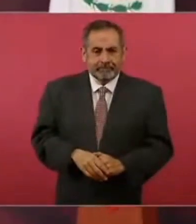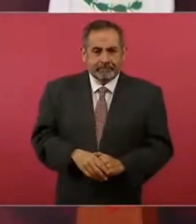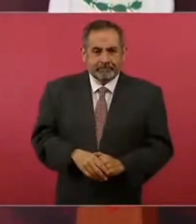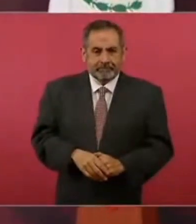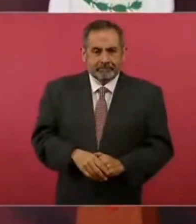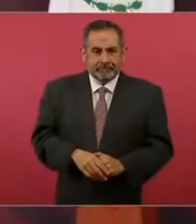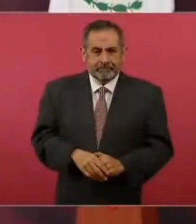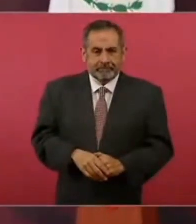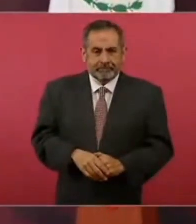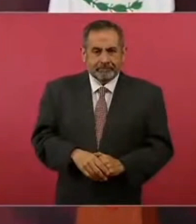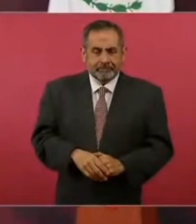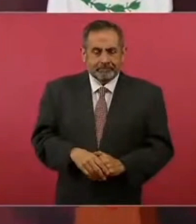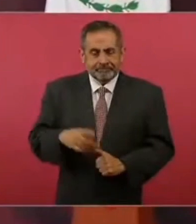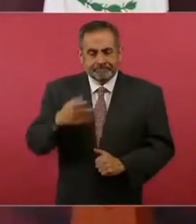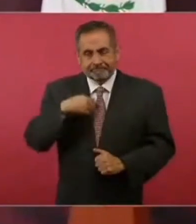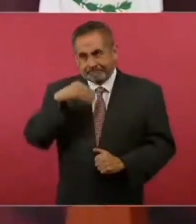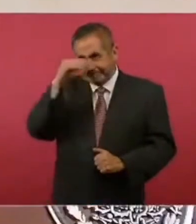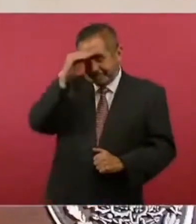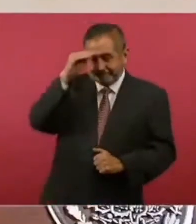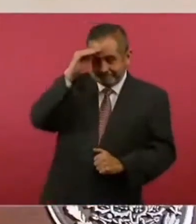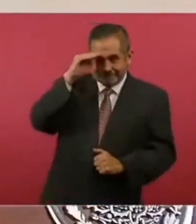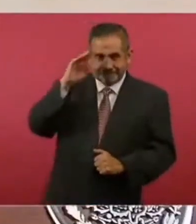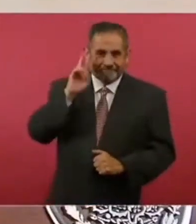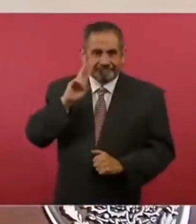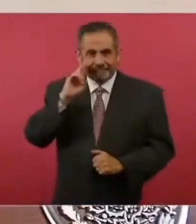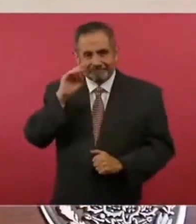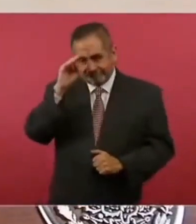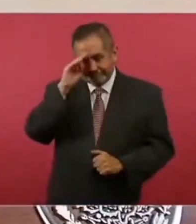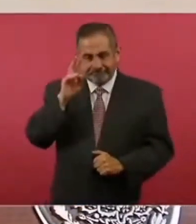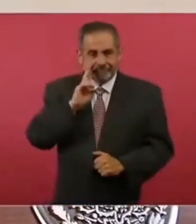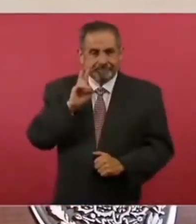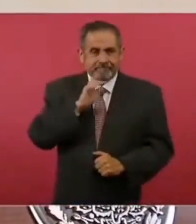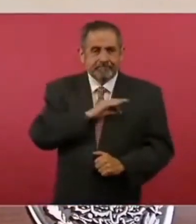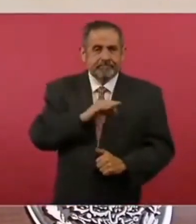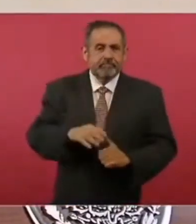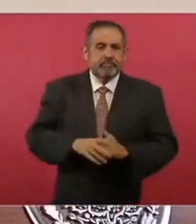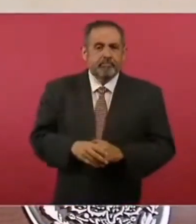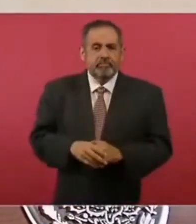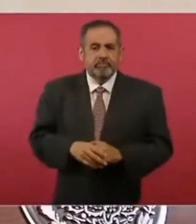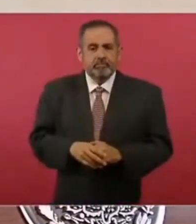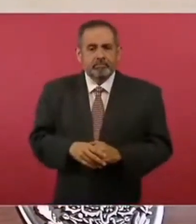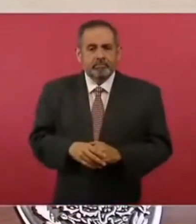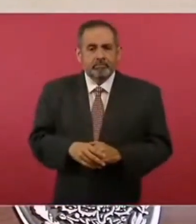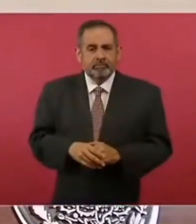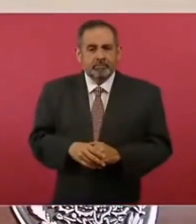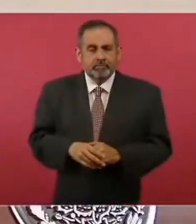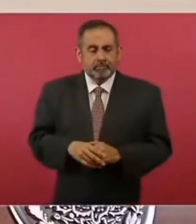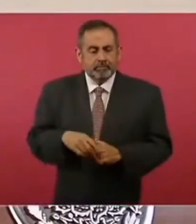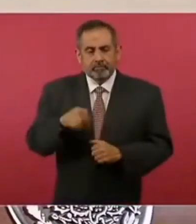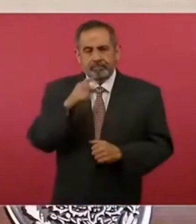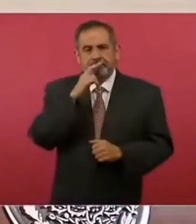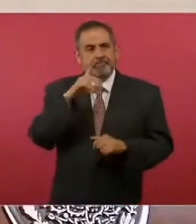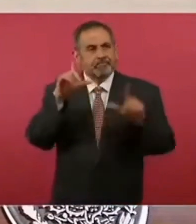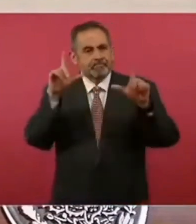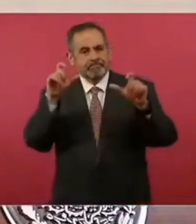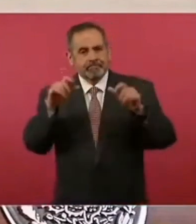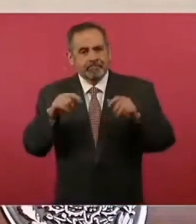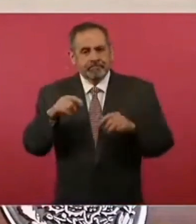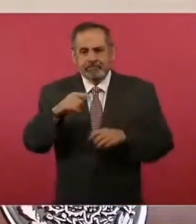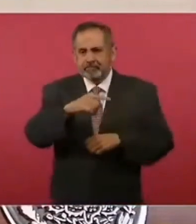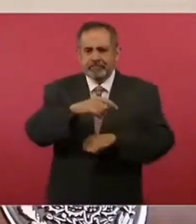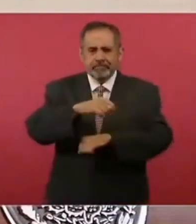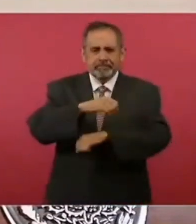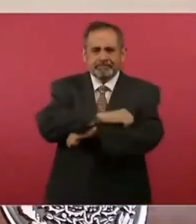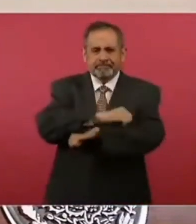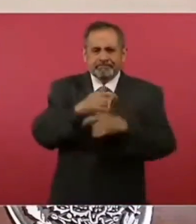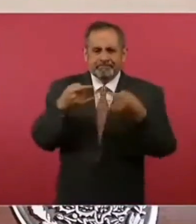Pues lo que estoy viendo es que voy a abrir el balcón. no el central,